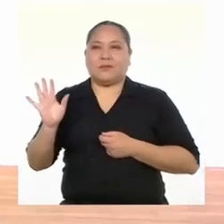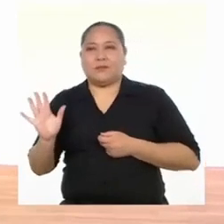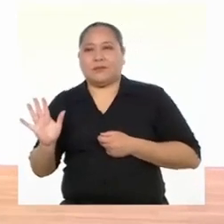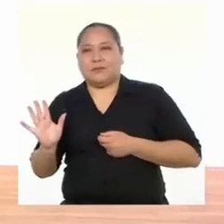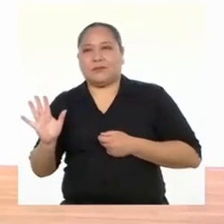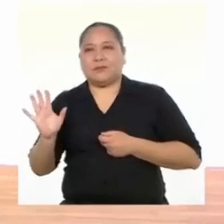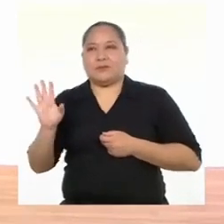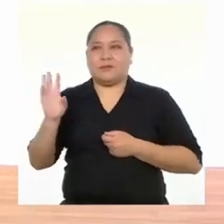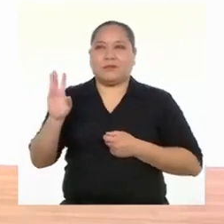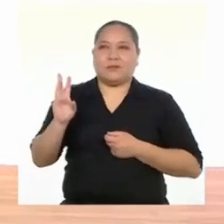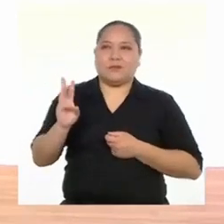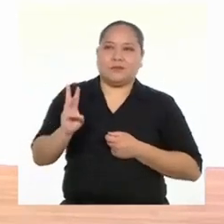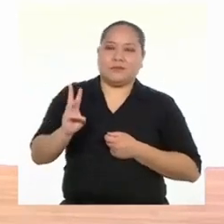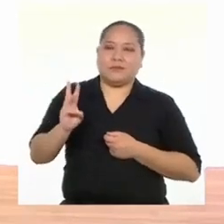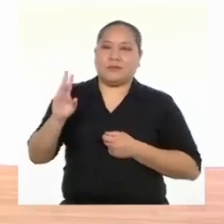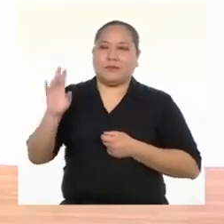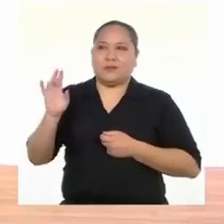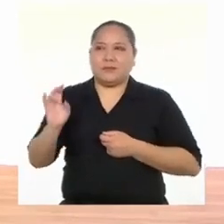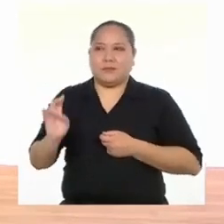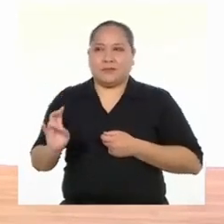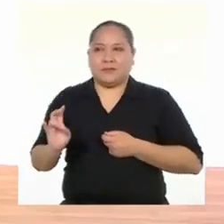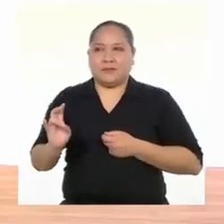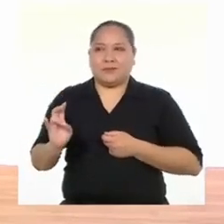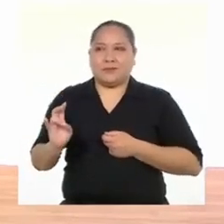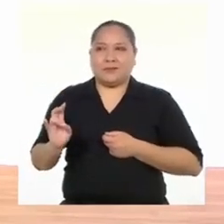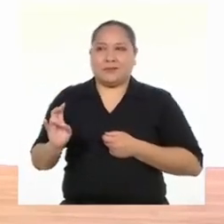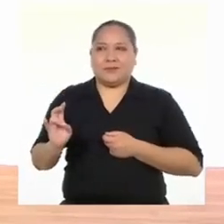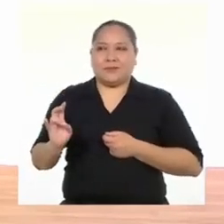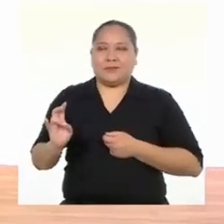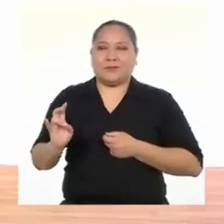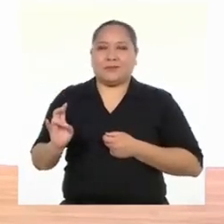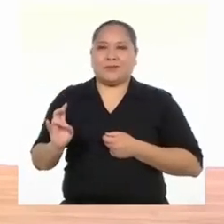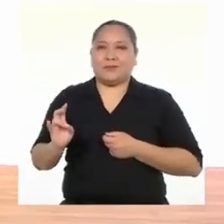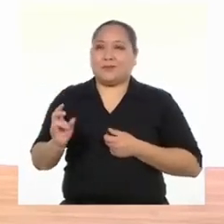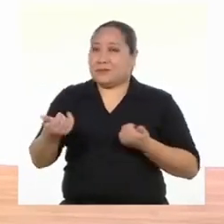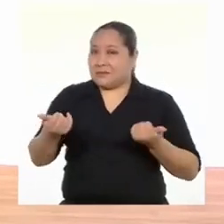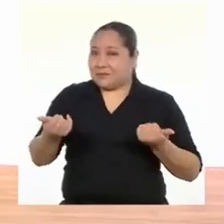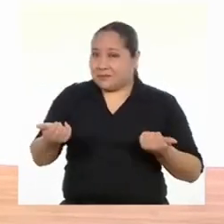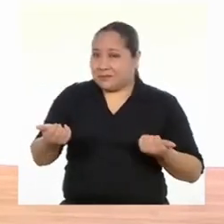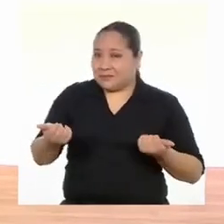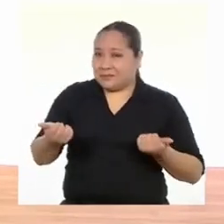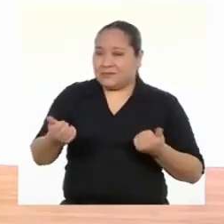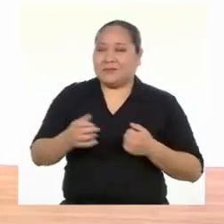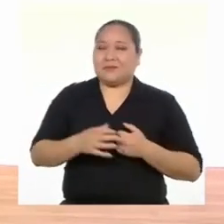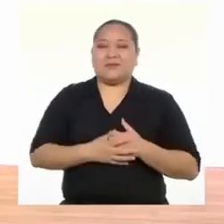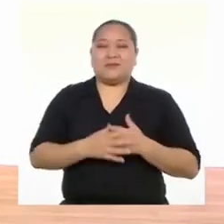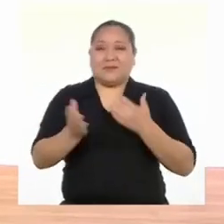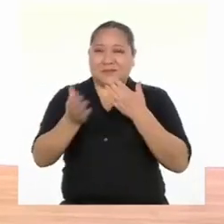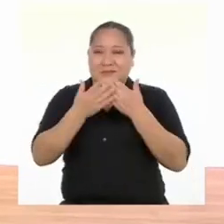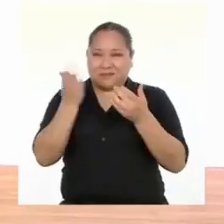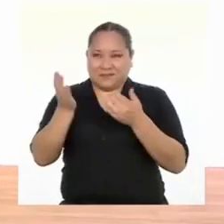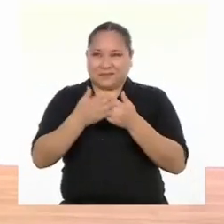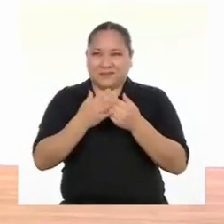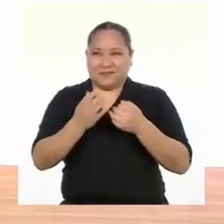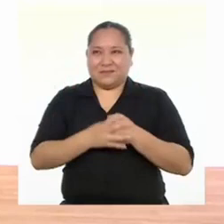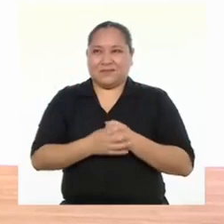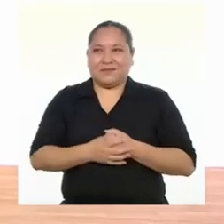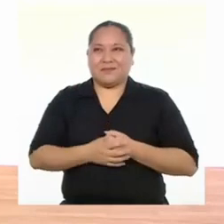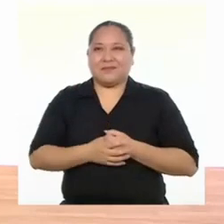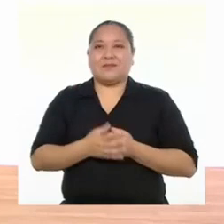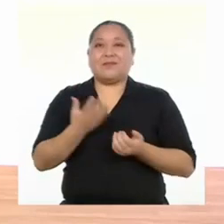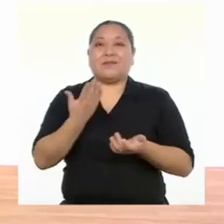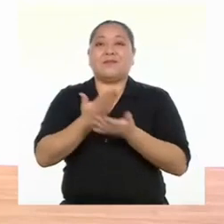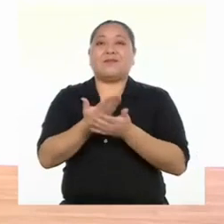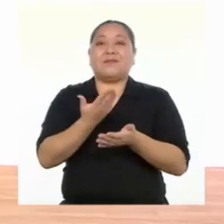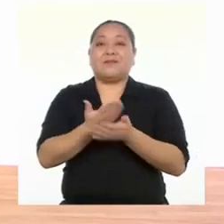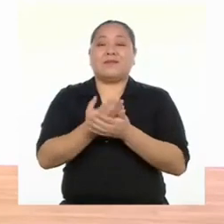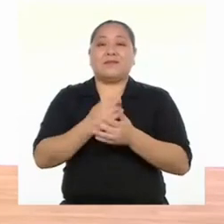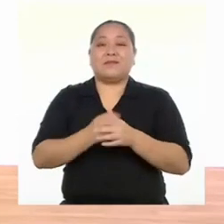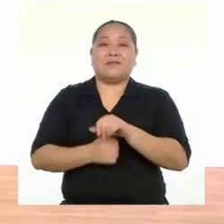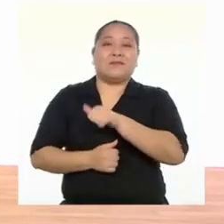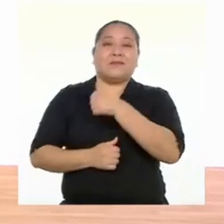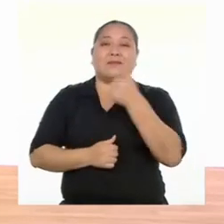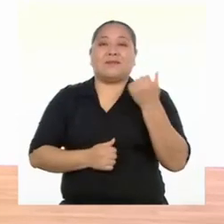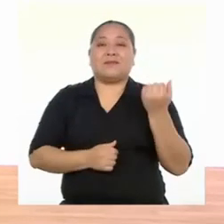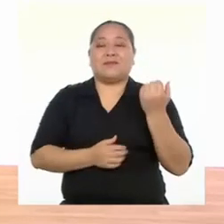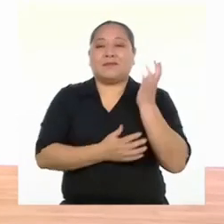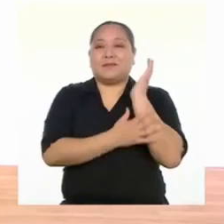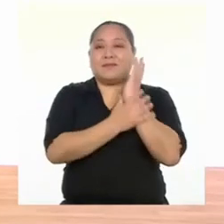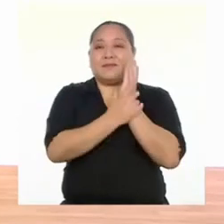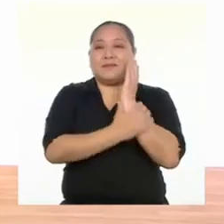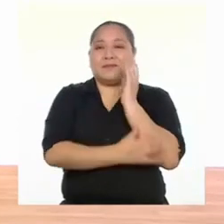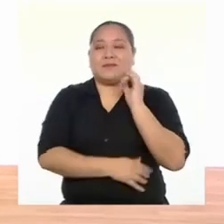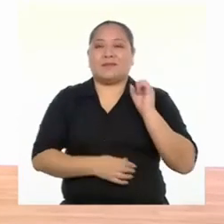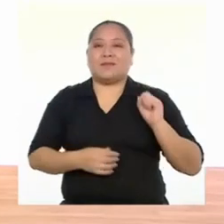4, 5, 6 y 7. ¿Qué tal? Sencillo. Ahora lo vamos a probar con el otro